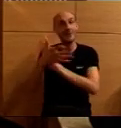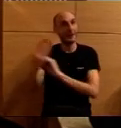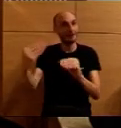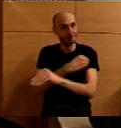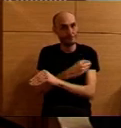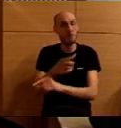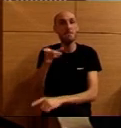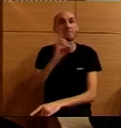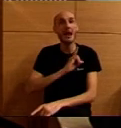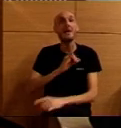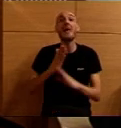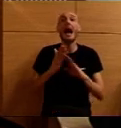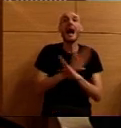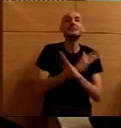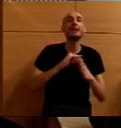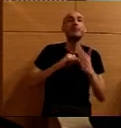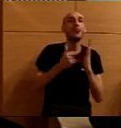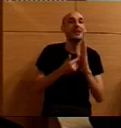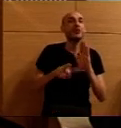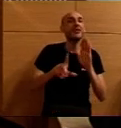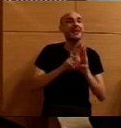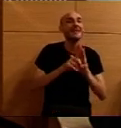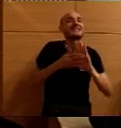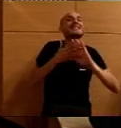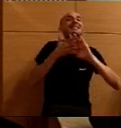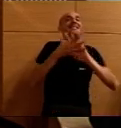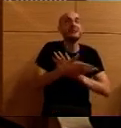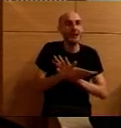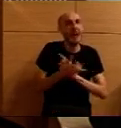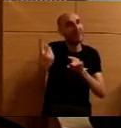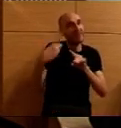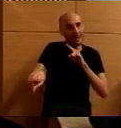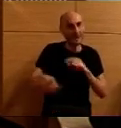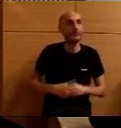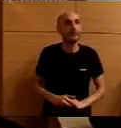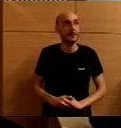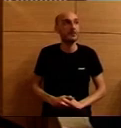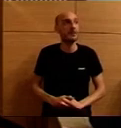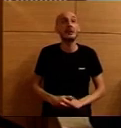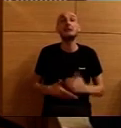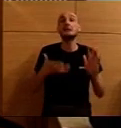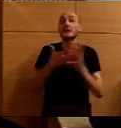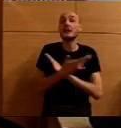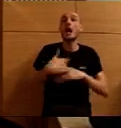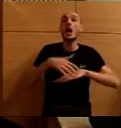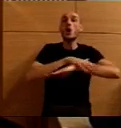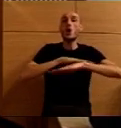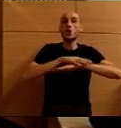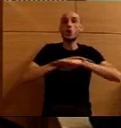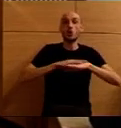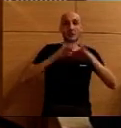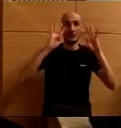que quiere decir anteproyecto de ley, lo que significa anteproyecto de ley, es decir, Consejo de Ministros,